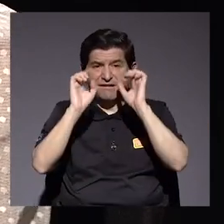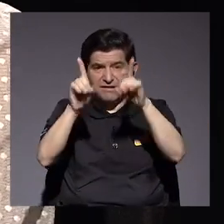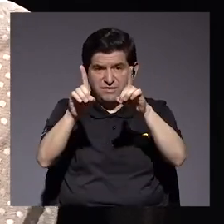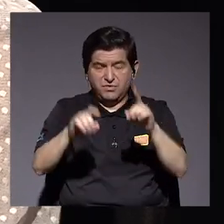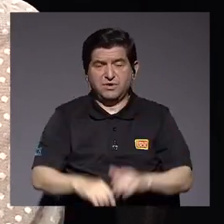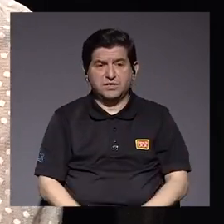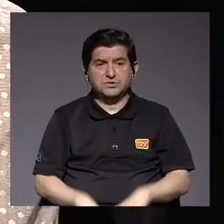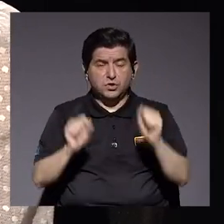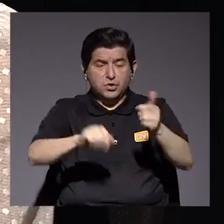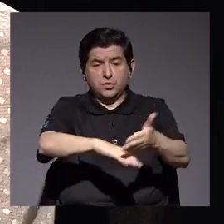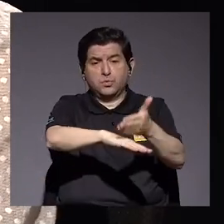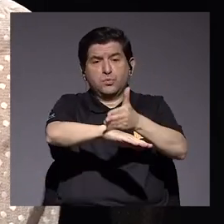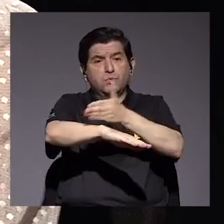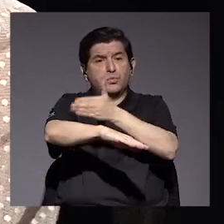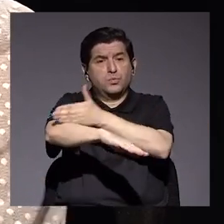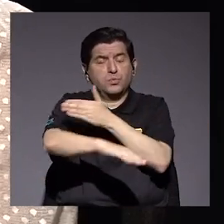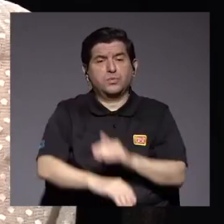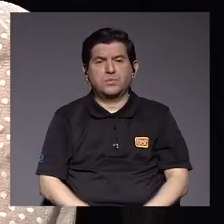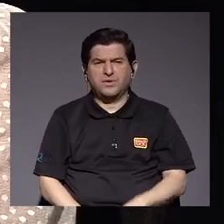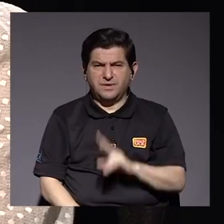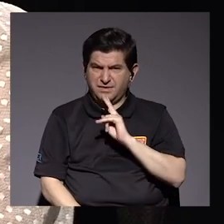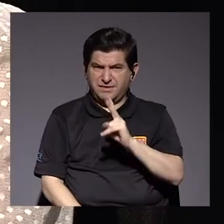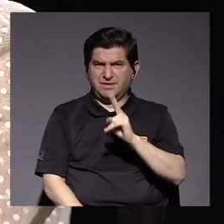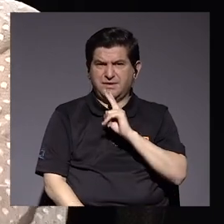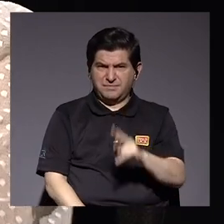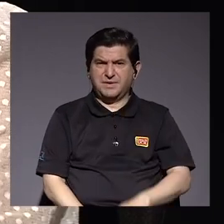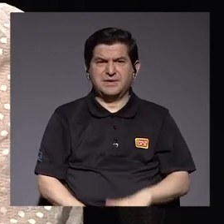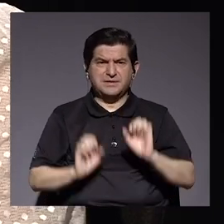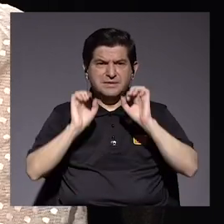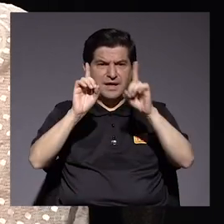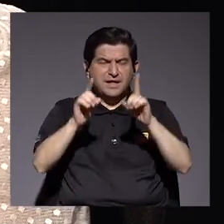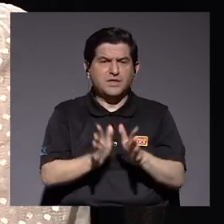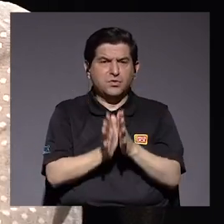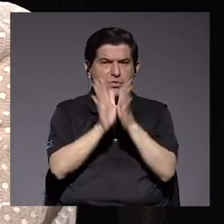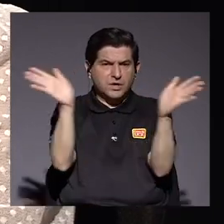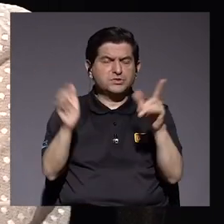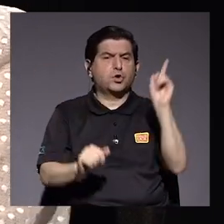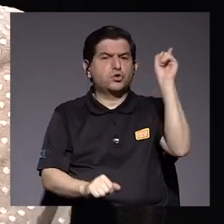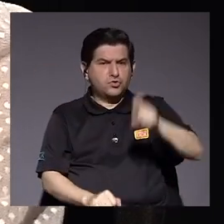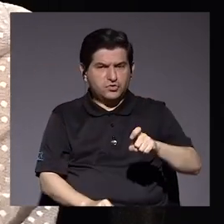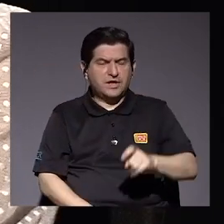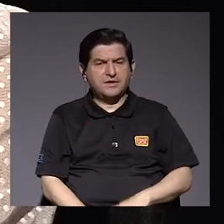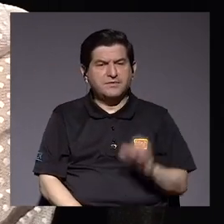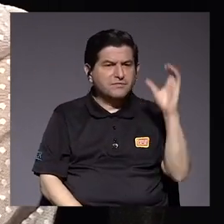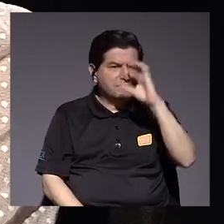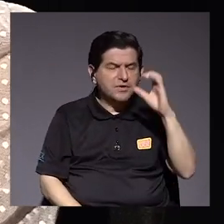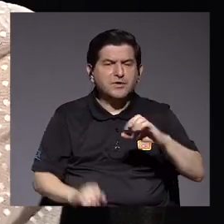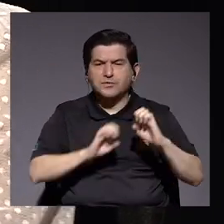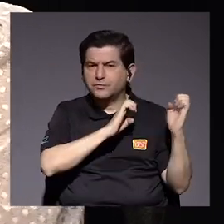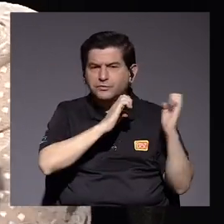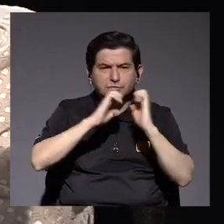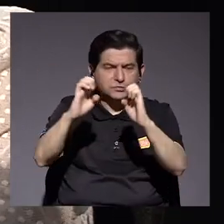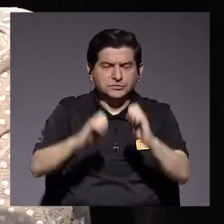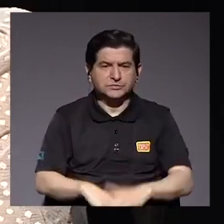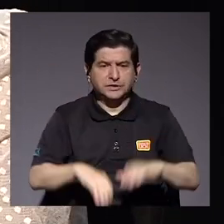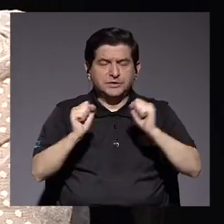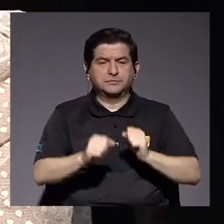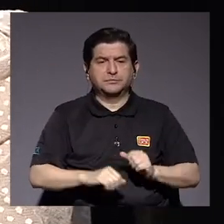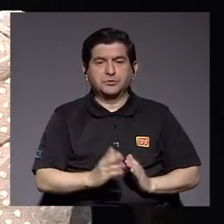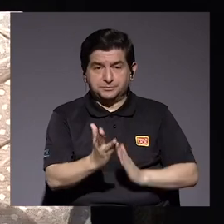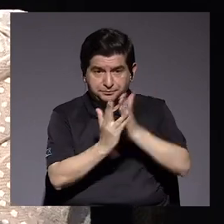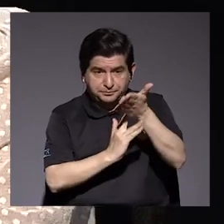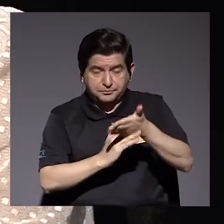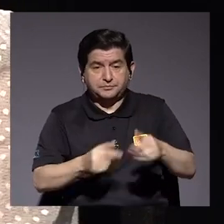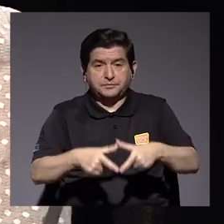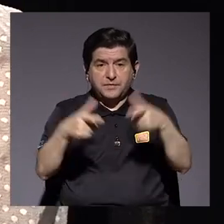educación y poder salir adelante cuando realmente la educación pública debería estar buscando las estrategias para llegar a